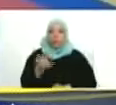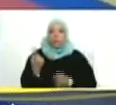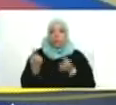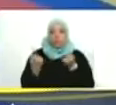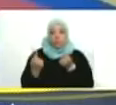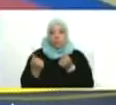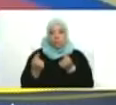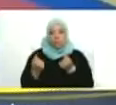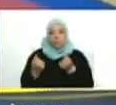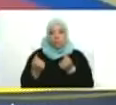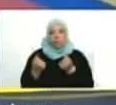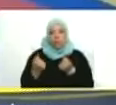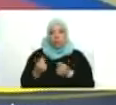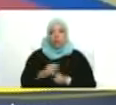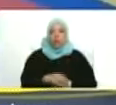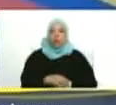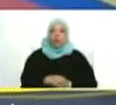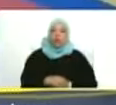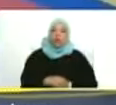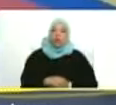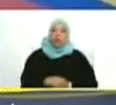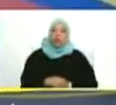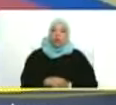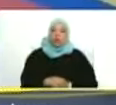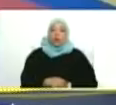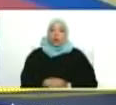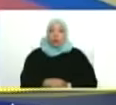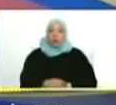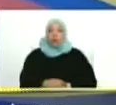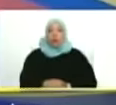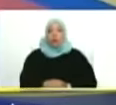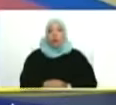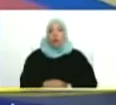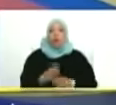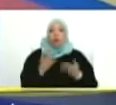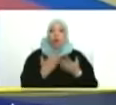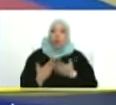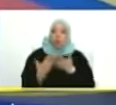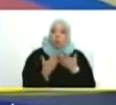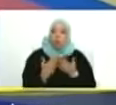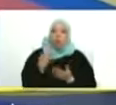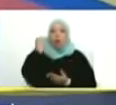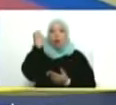económico. Los 5 consensos tienen que estudiárselo, analizarlo,